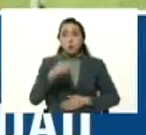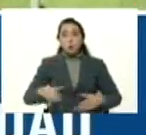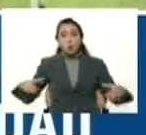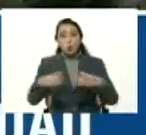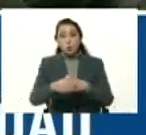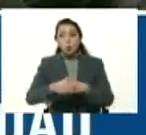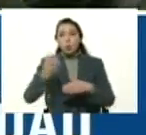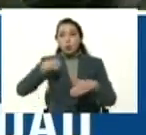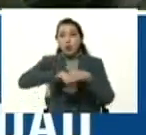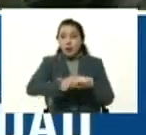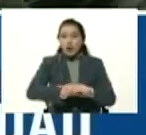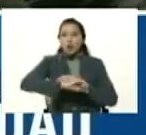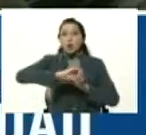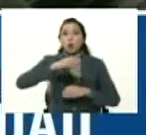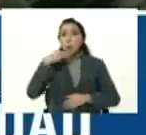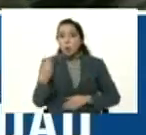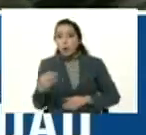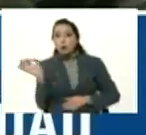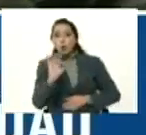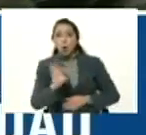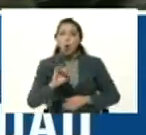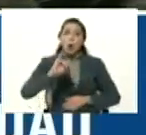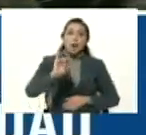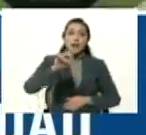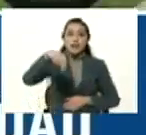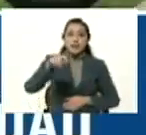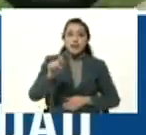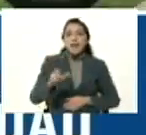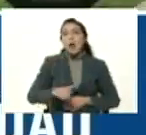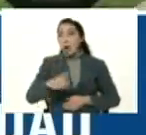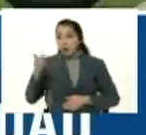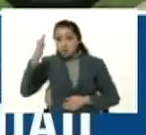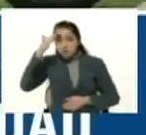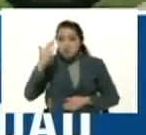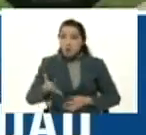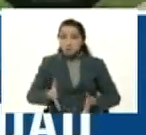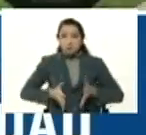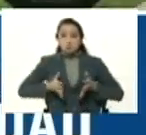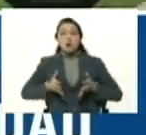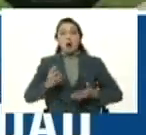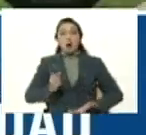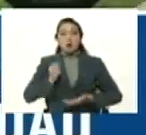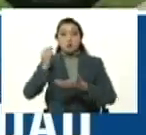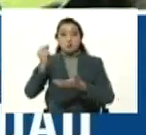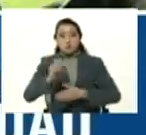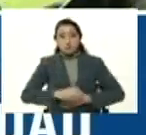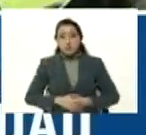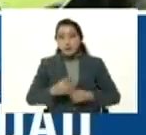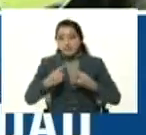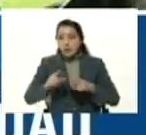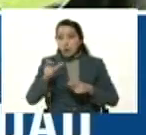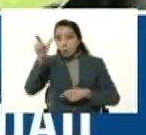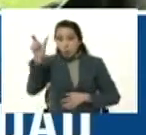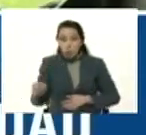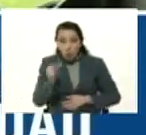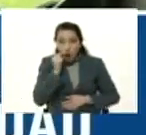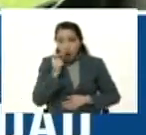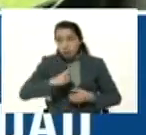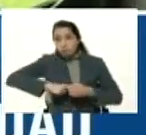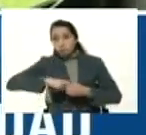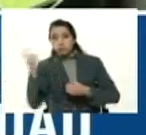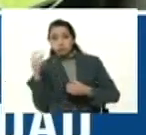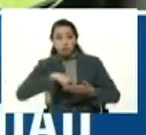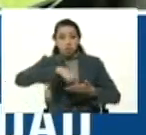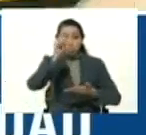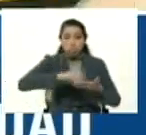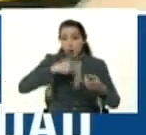el Milan. Inter. Del Inter. Quedaron campeones ahorita. Pero Lukaku se fue del Inter. Lukaku firmó con